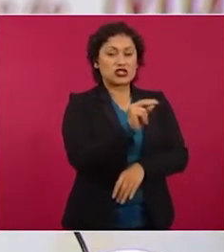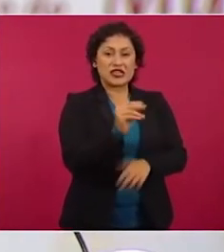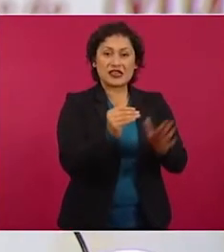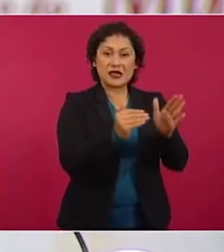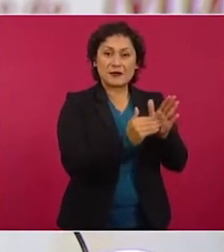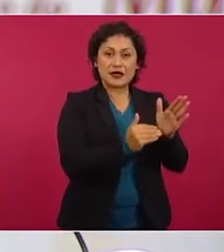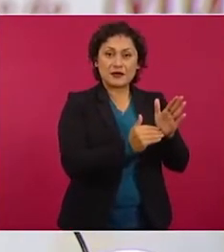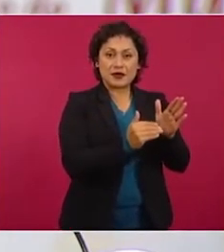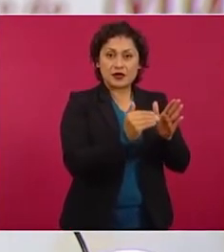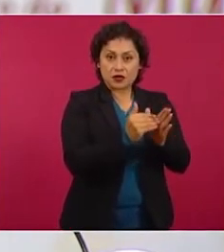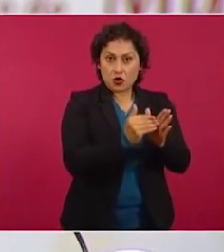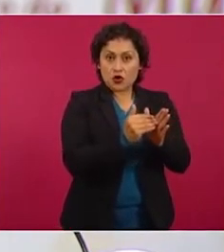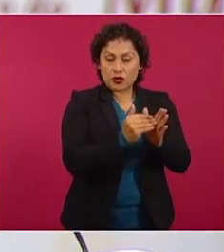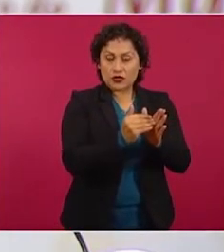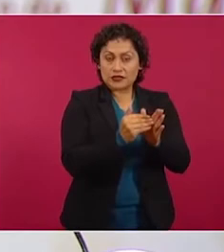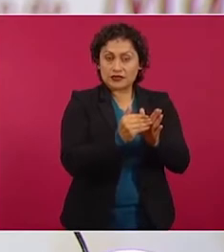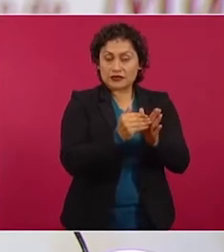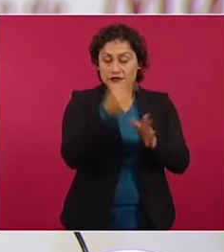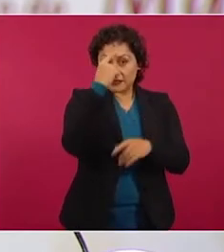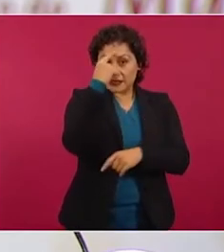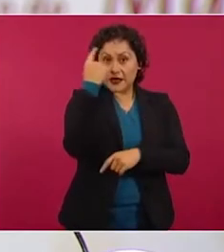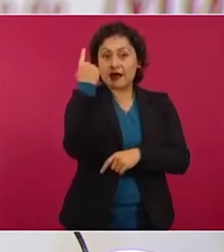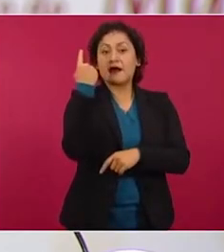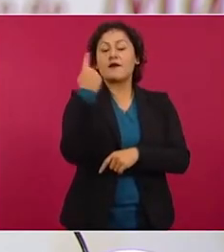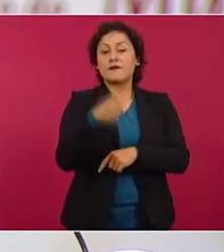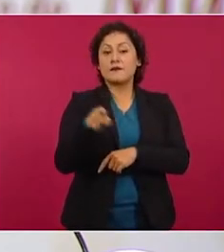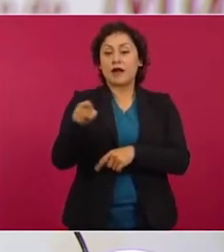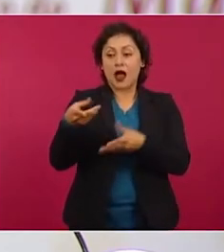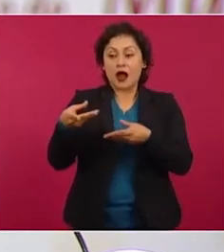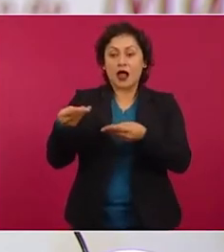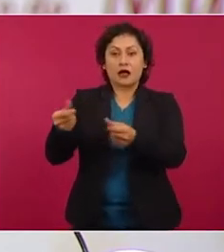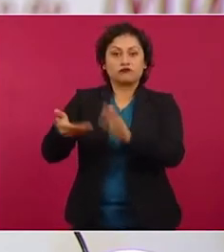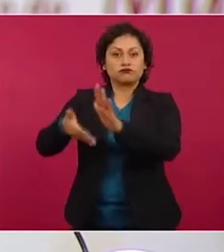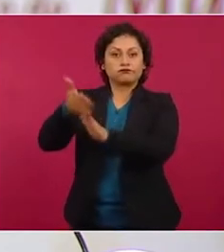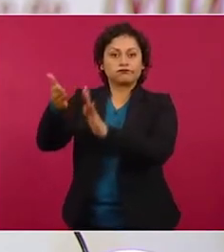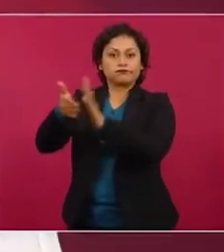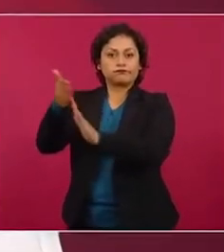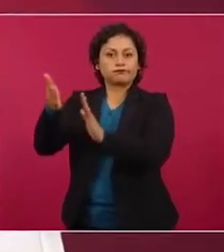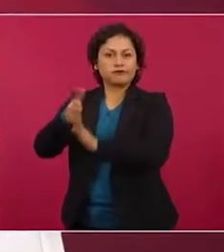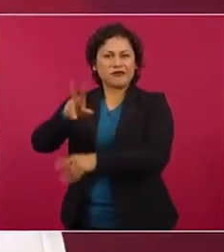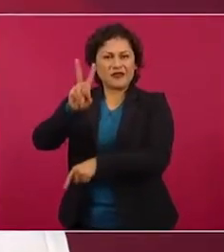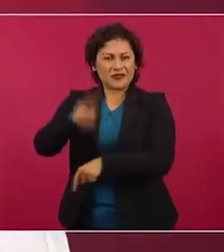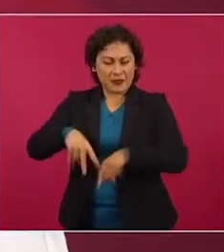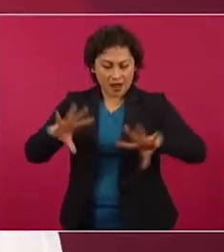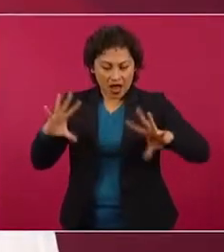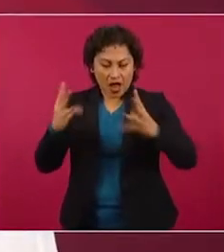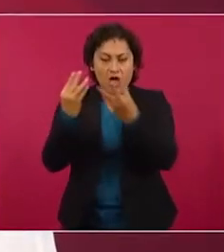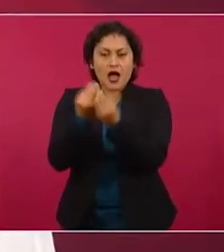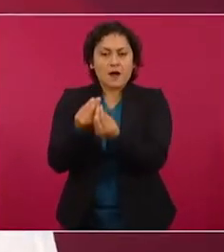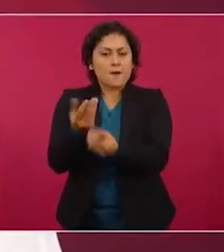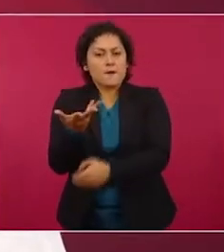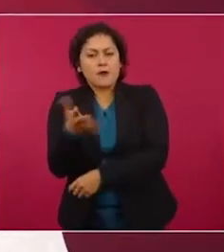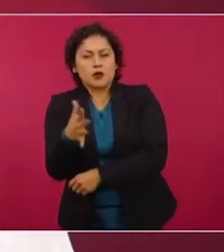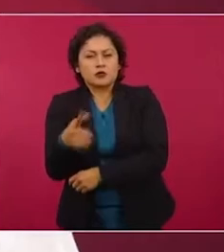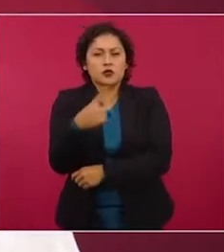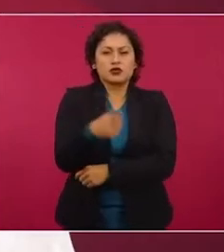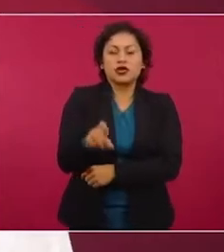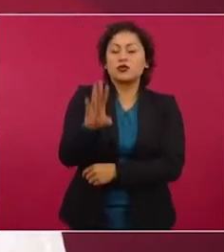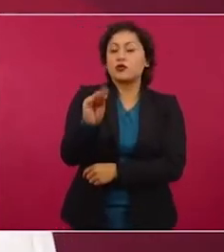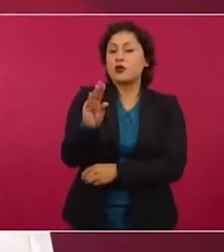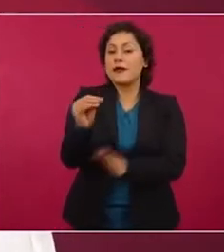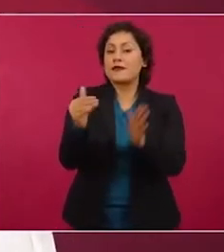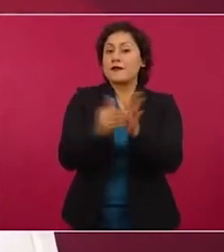se tiene proyectado para gastar en el aeropuerto Felipe Ángeles, el costo sumado sería de unos 190